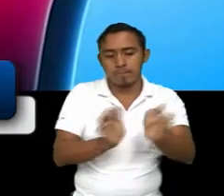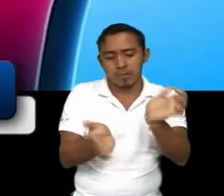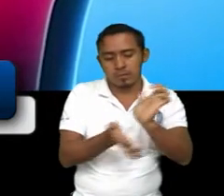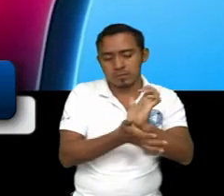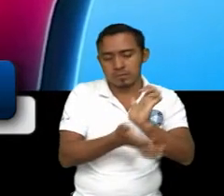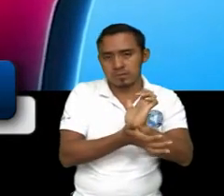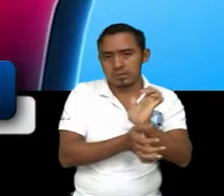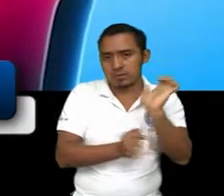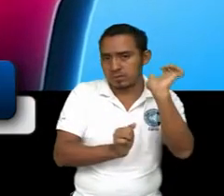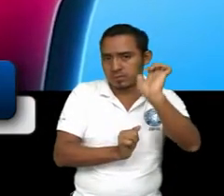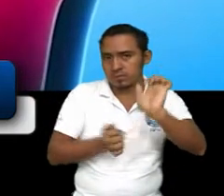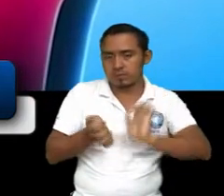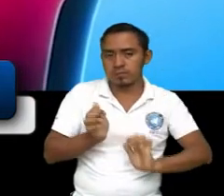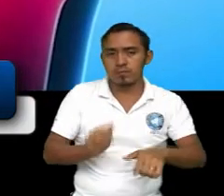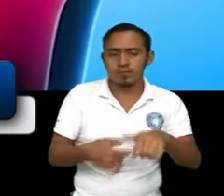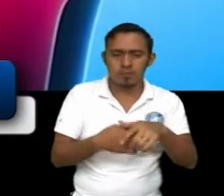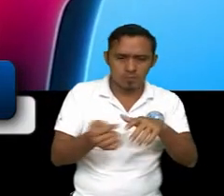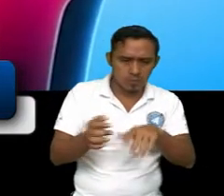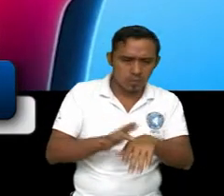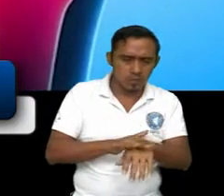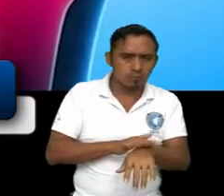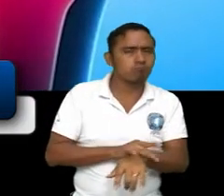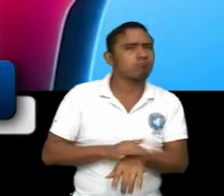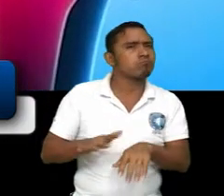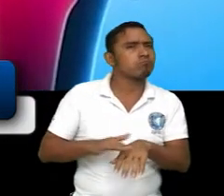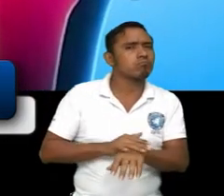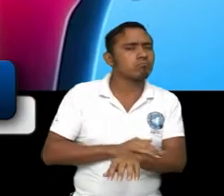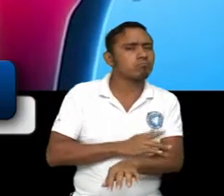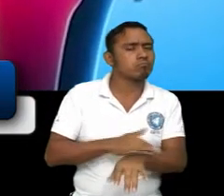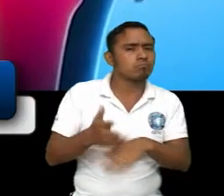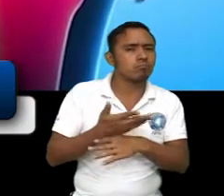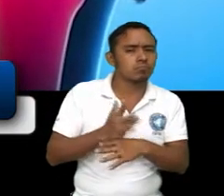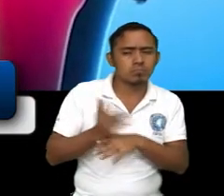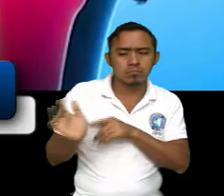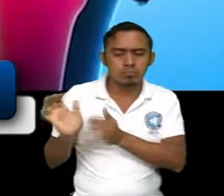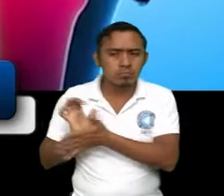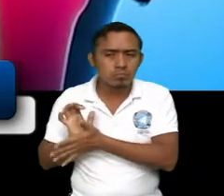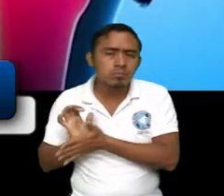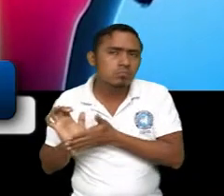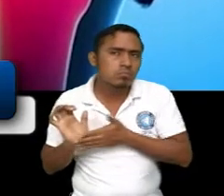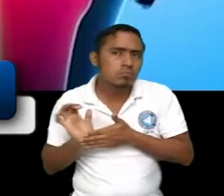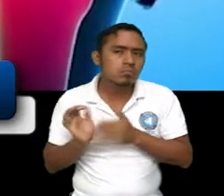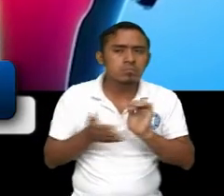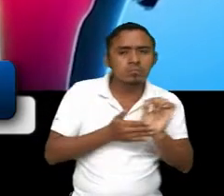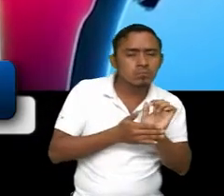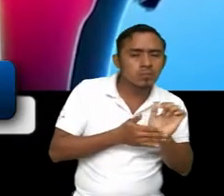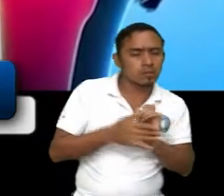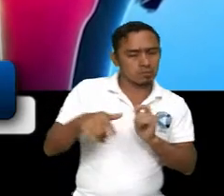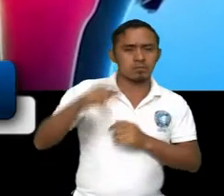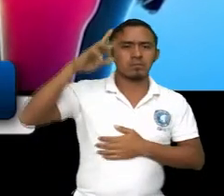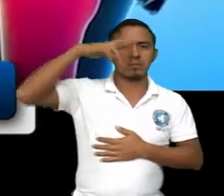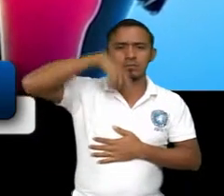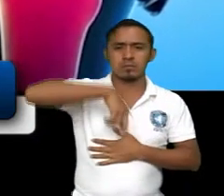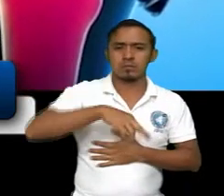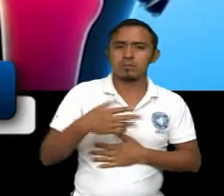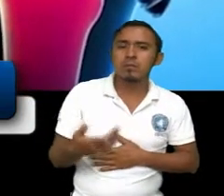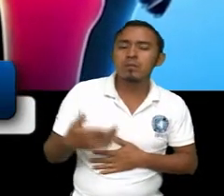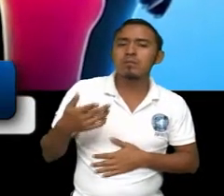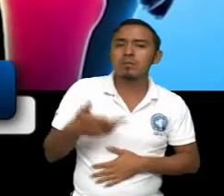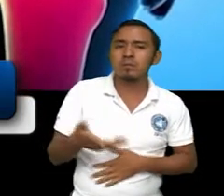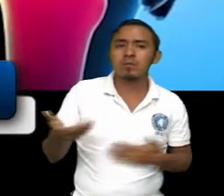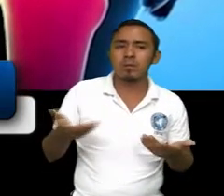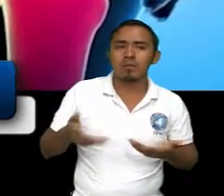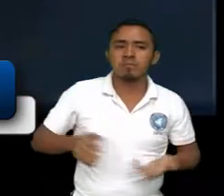talón exactamente y sentir muy diferente hacia nosotros hay que decir bueno esto no está raro esta extremidad